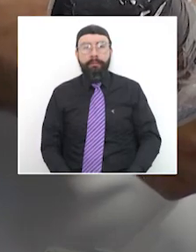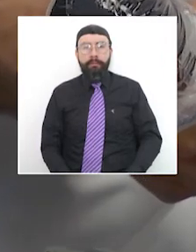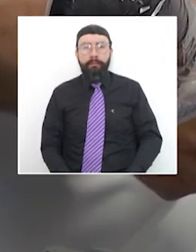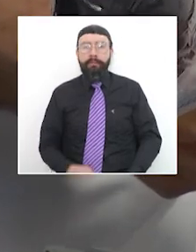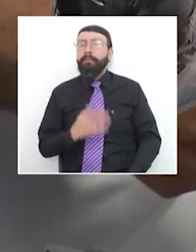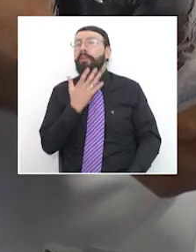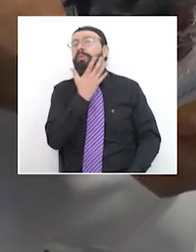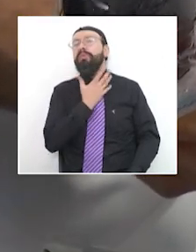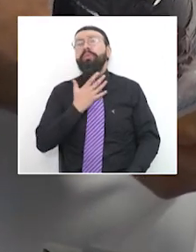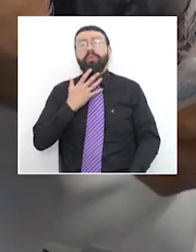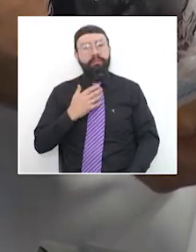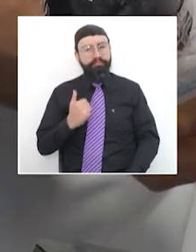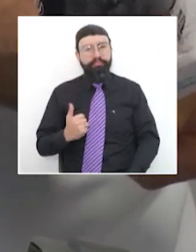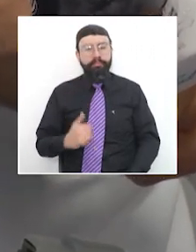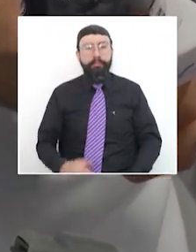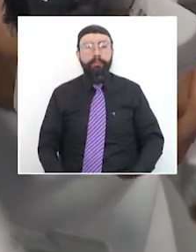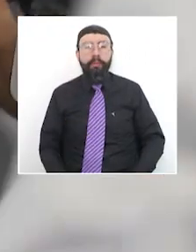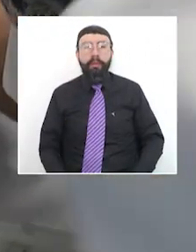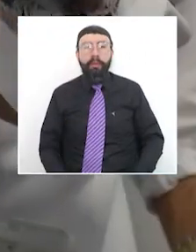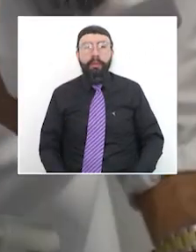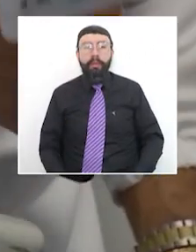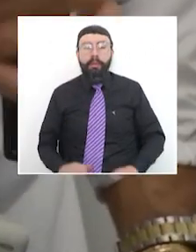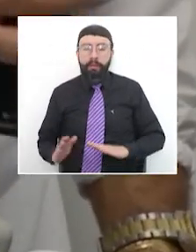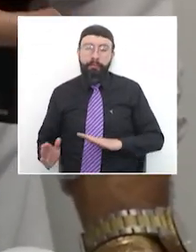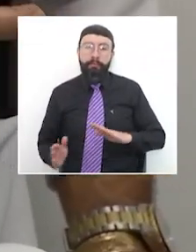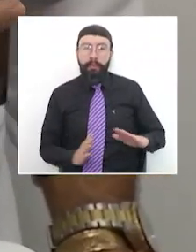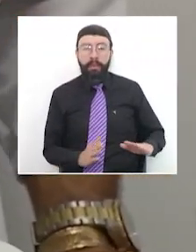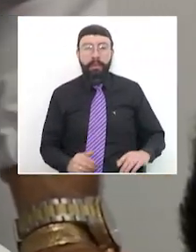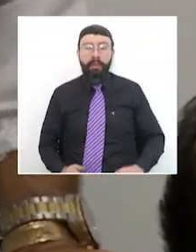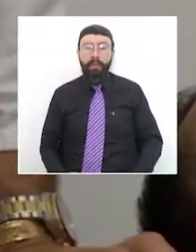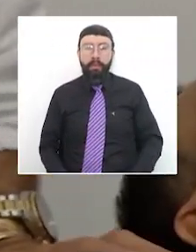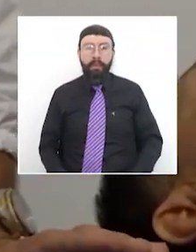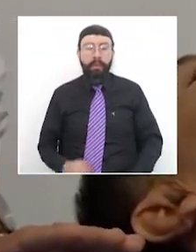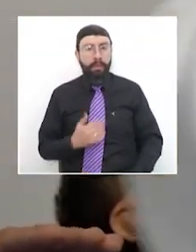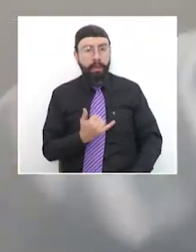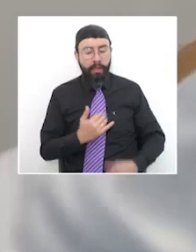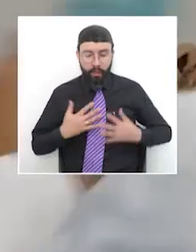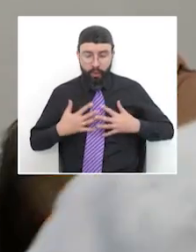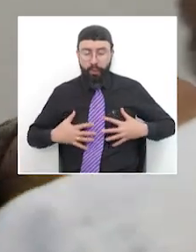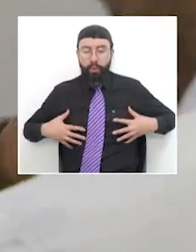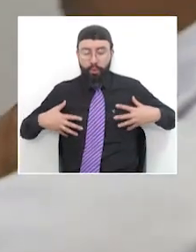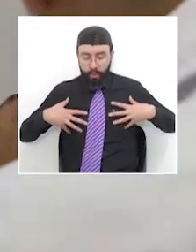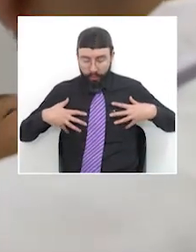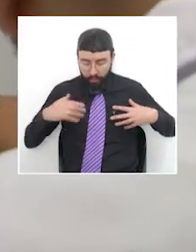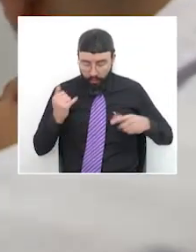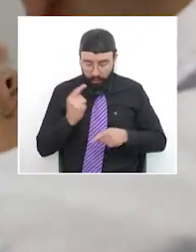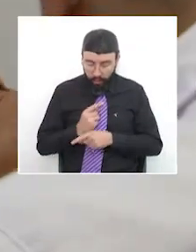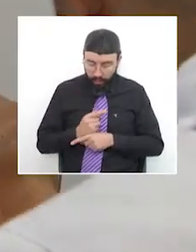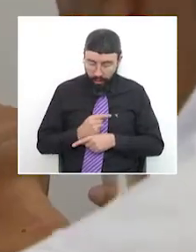cuello está muy bien. Entonces pasamos a la parte de las mamas. Y ustedes dirán, del pero hombre. ¿por qué